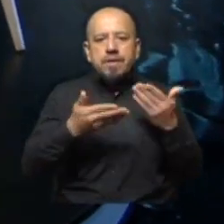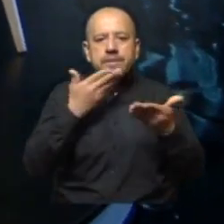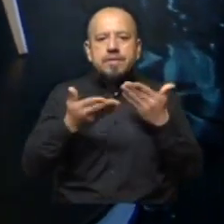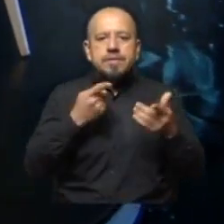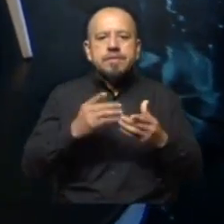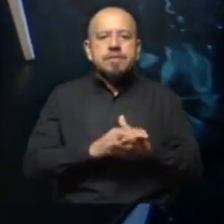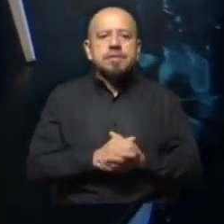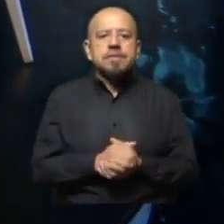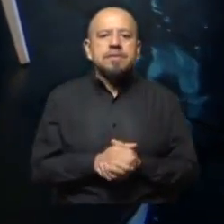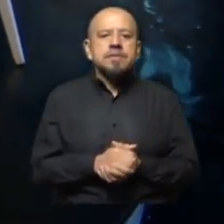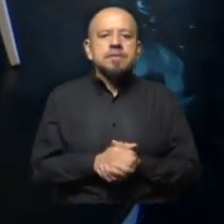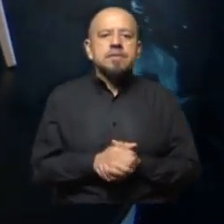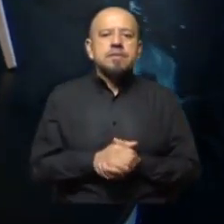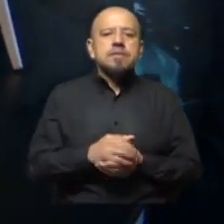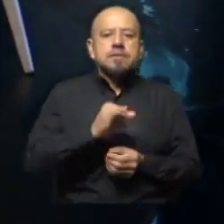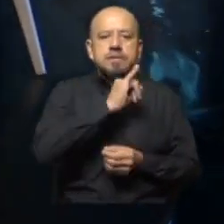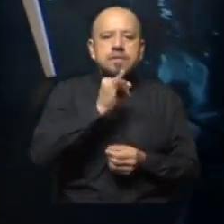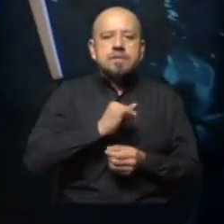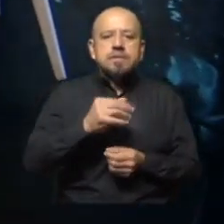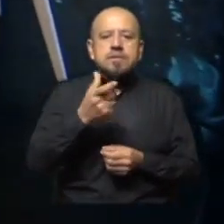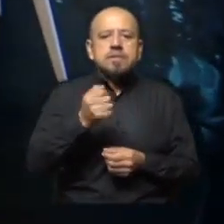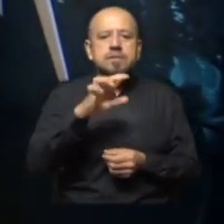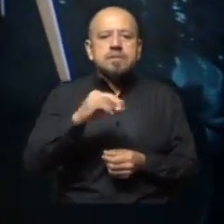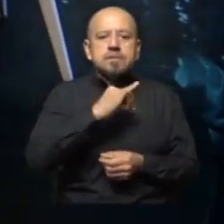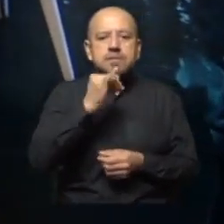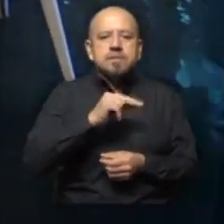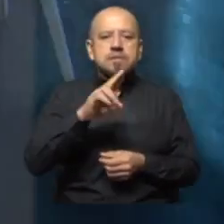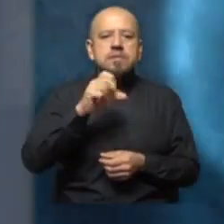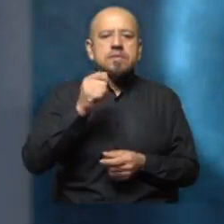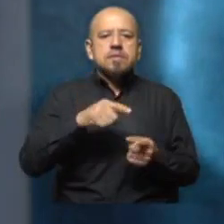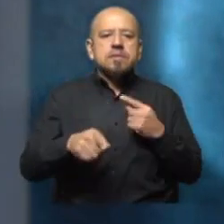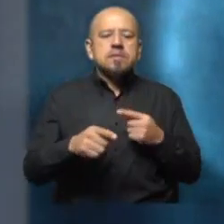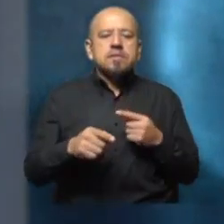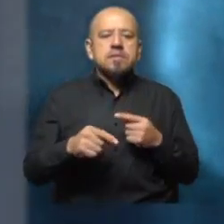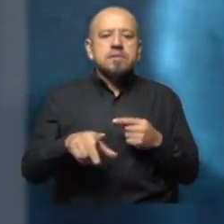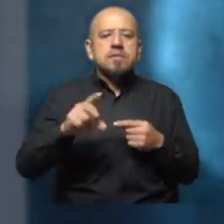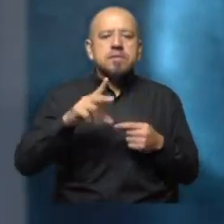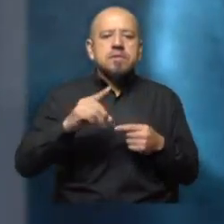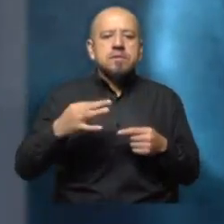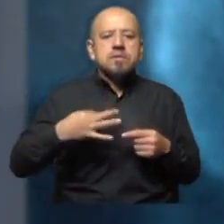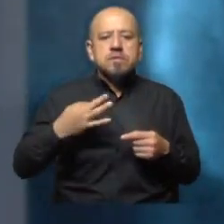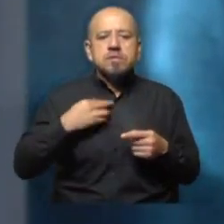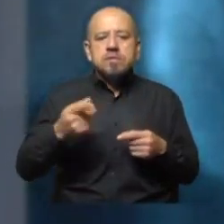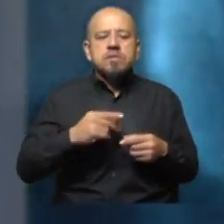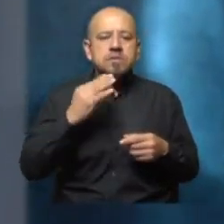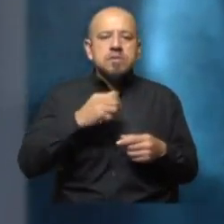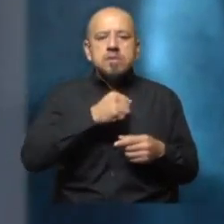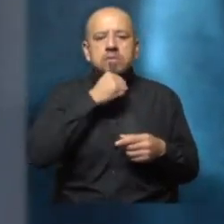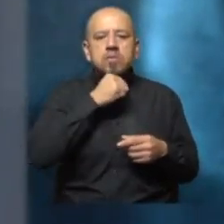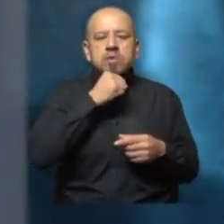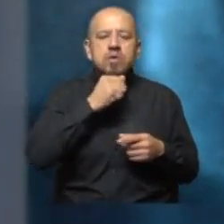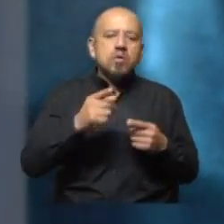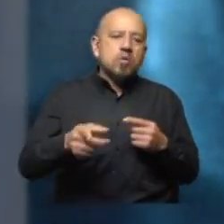sé si cantaba zarzuela de niña a los 12 años y además bueno estaba mi abuelo que el español o el